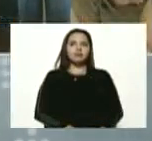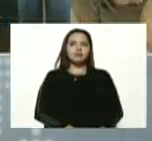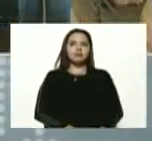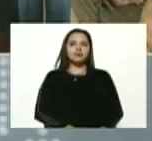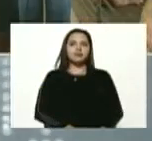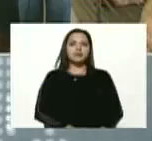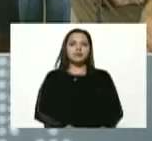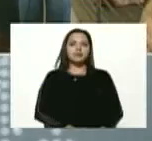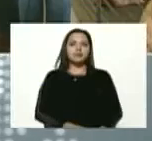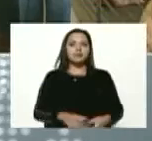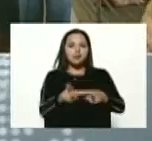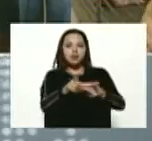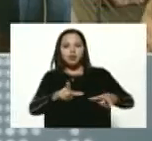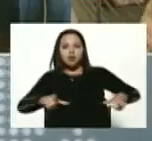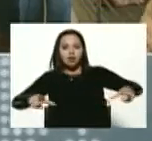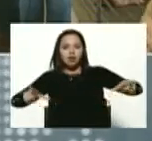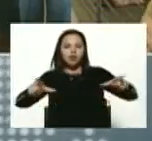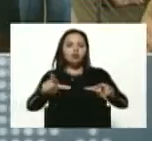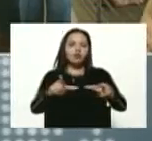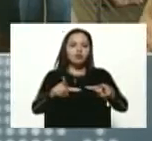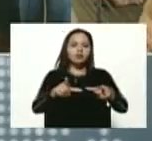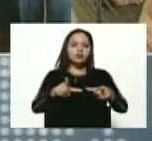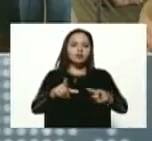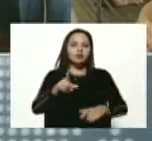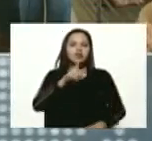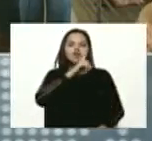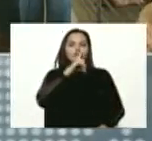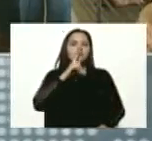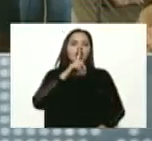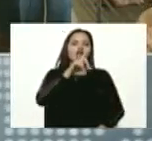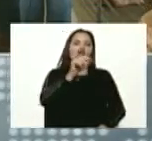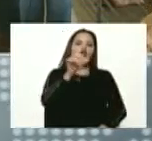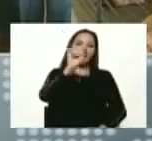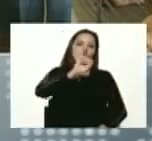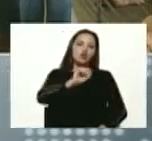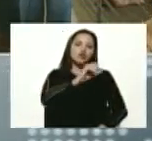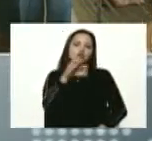En el sector vía autódromo Los Parisi,